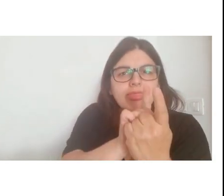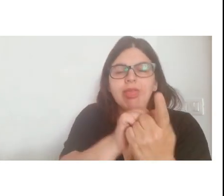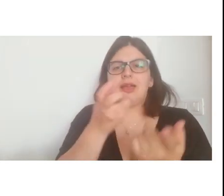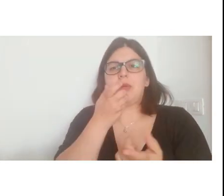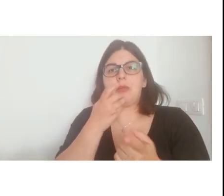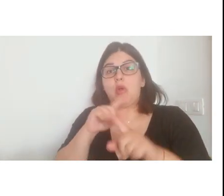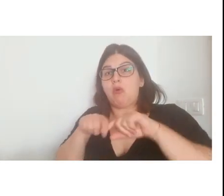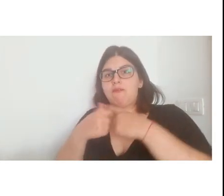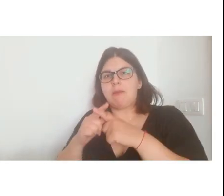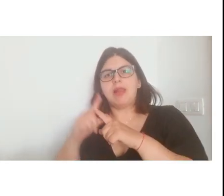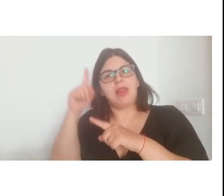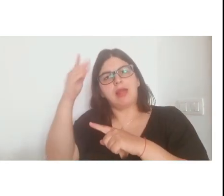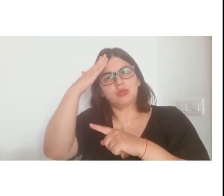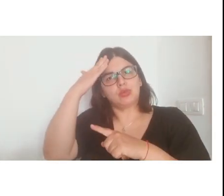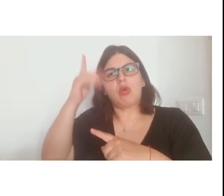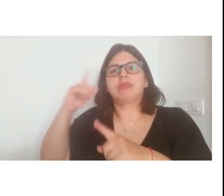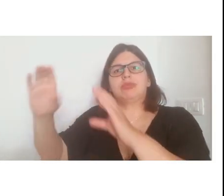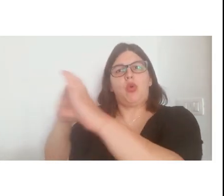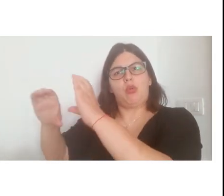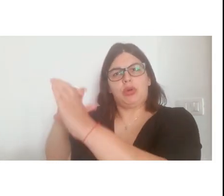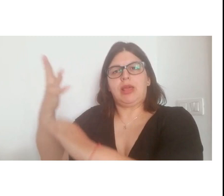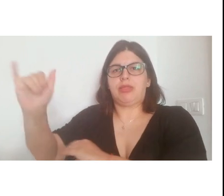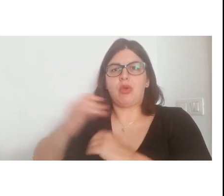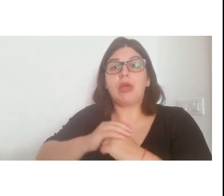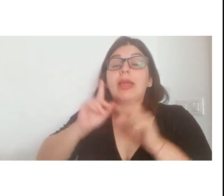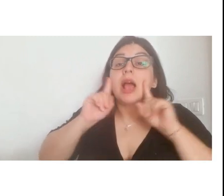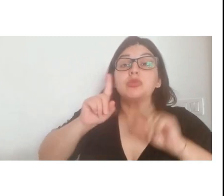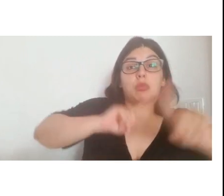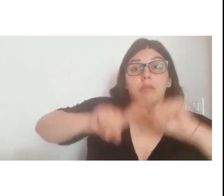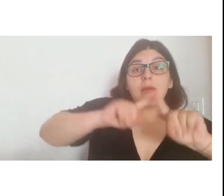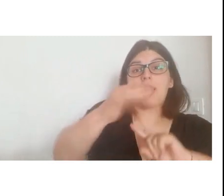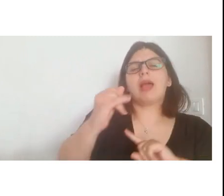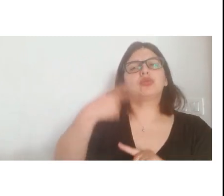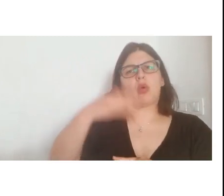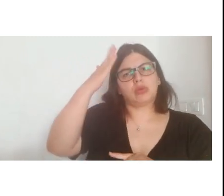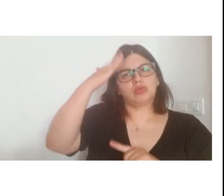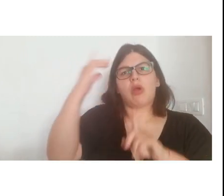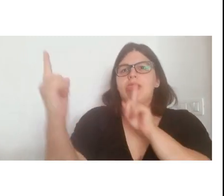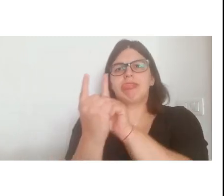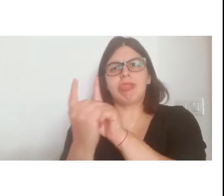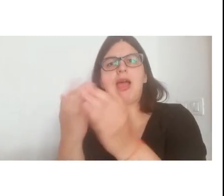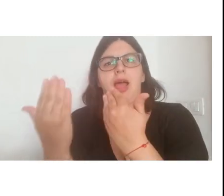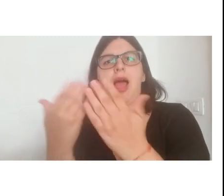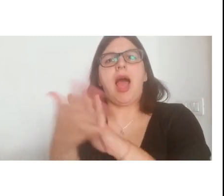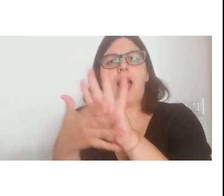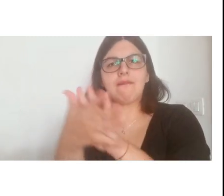ela sempre que o precises. O equipo directivo do CPI SOE